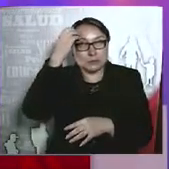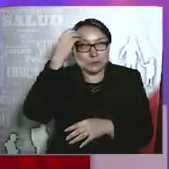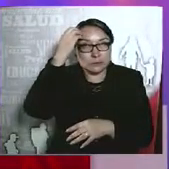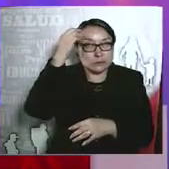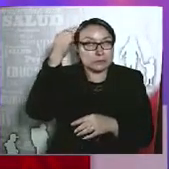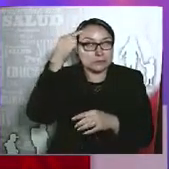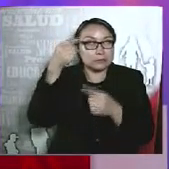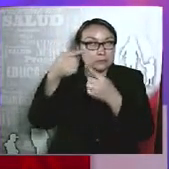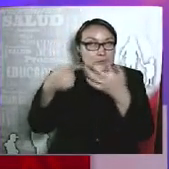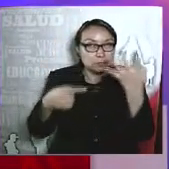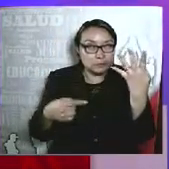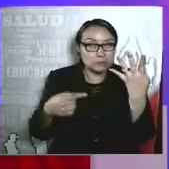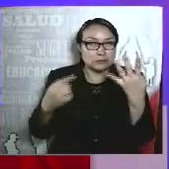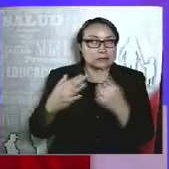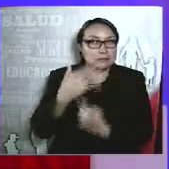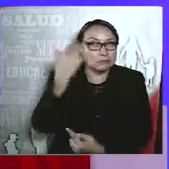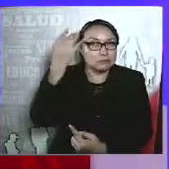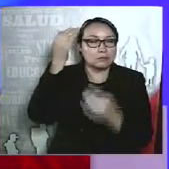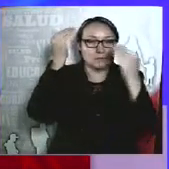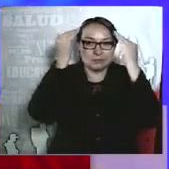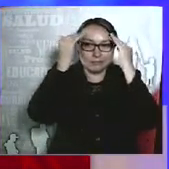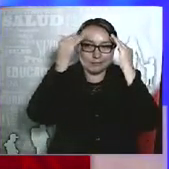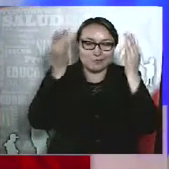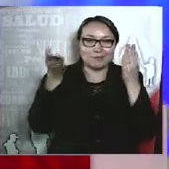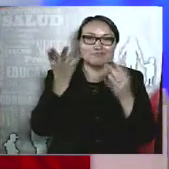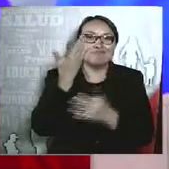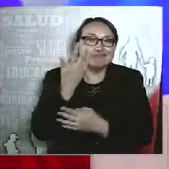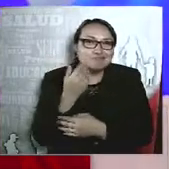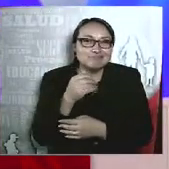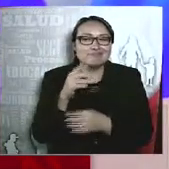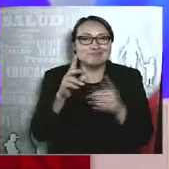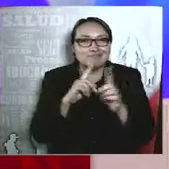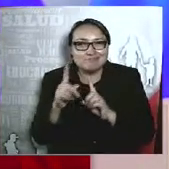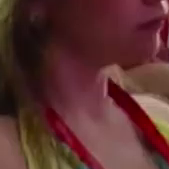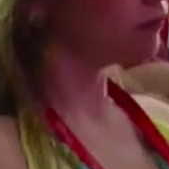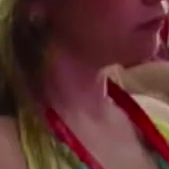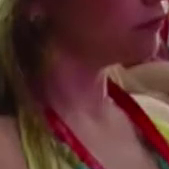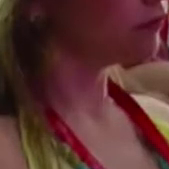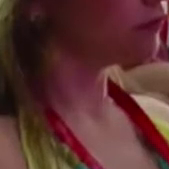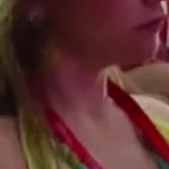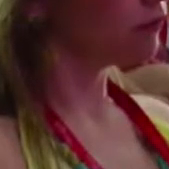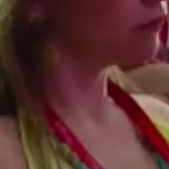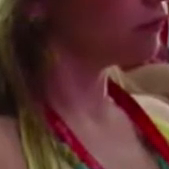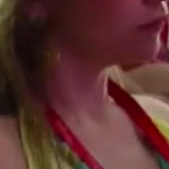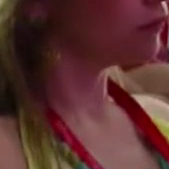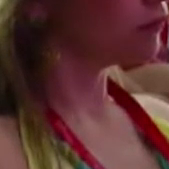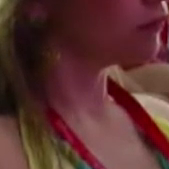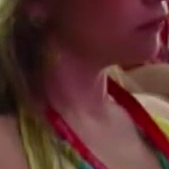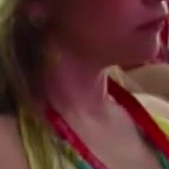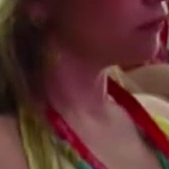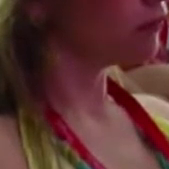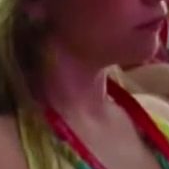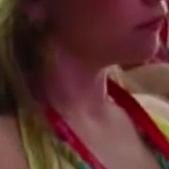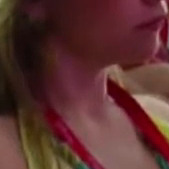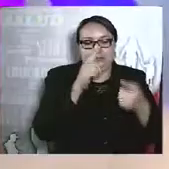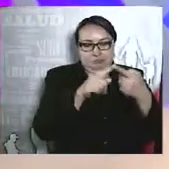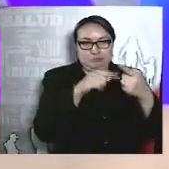hay unas afectaciones en ese día a día, en cómo se relacionan, en cómo construyen la identidad. La dimensión familiar.